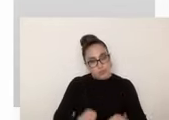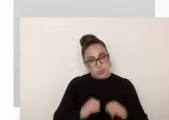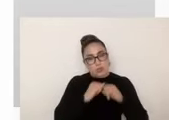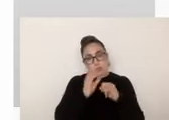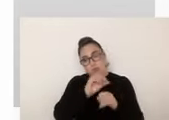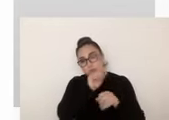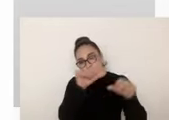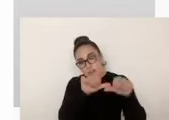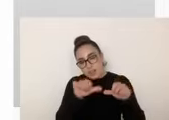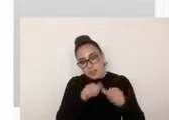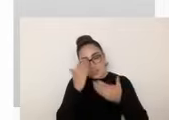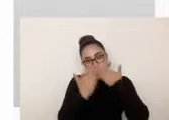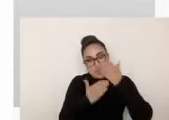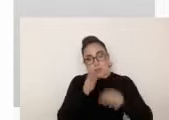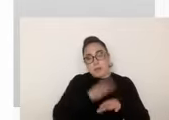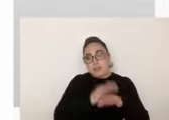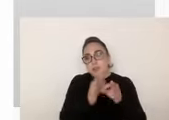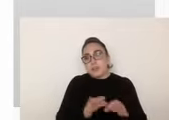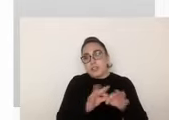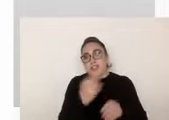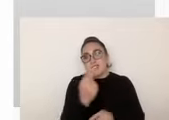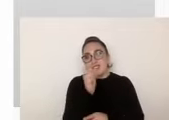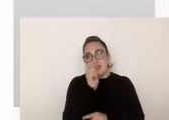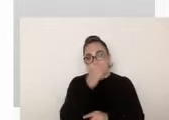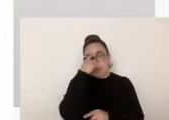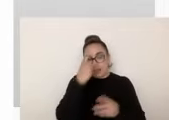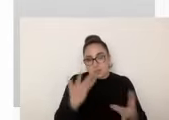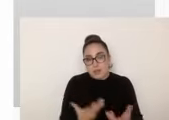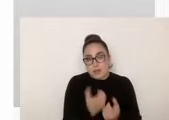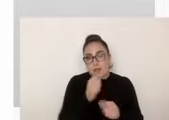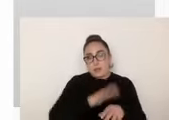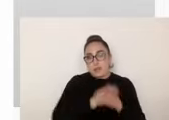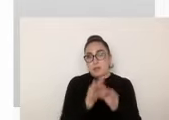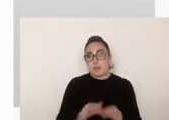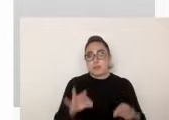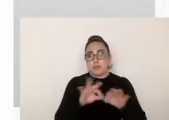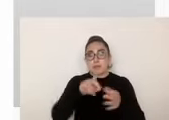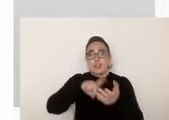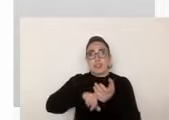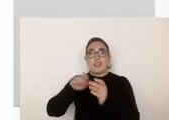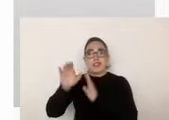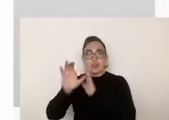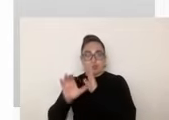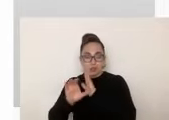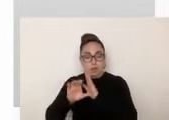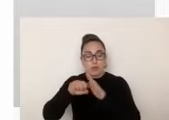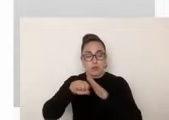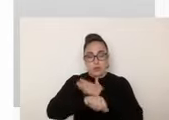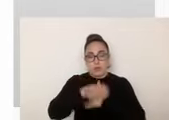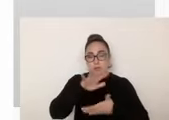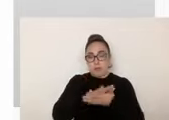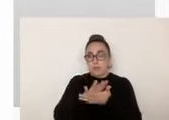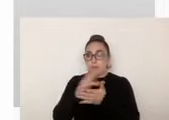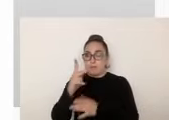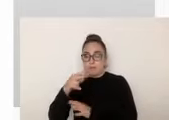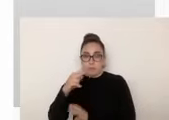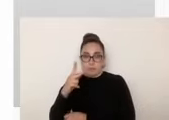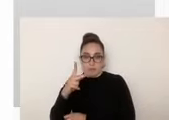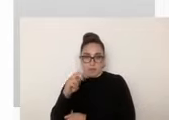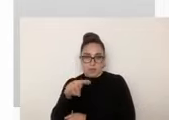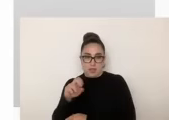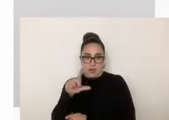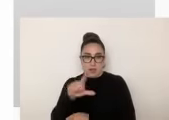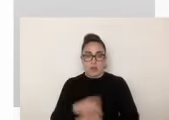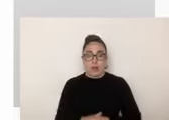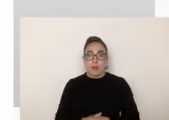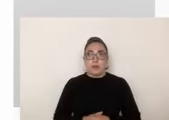lo tanto, tenemos un poco de ambos dentro de nuestros códigos penales, de nuestro derecho positivo. Vamos ahora al discurso actual sobre